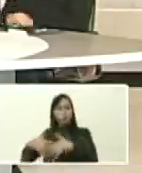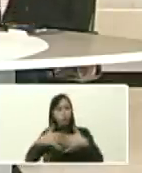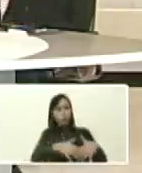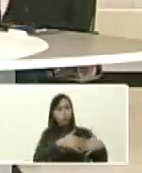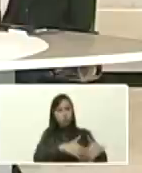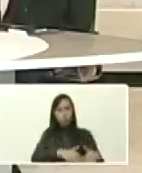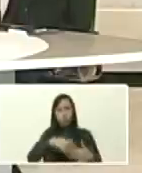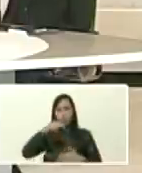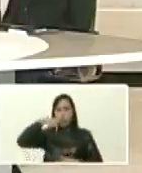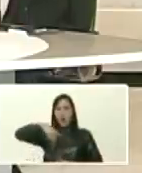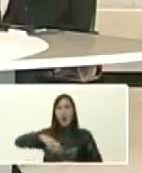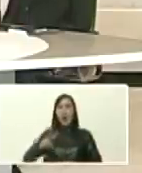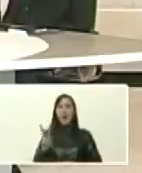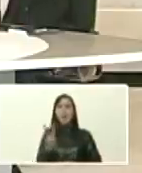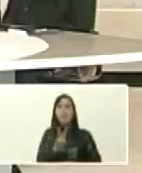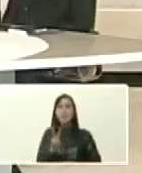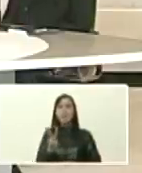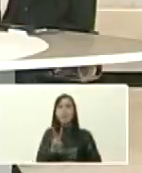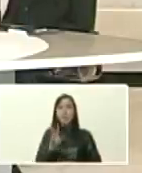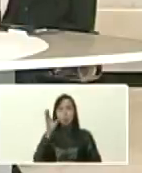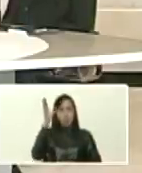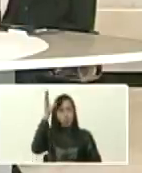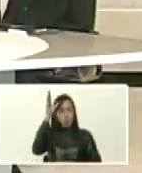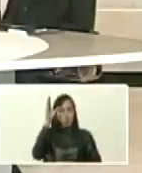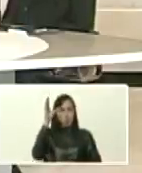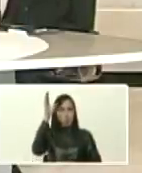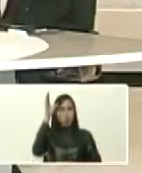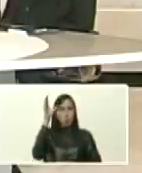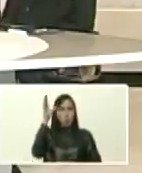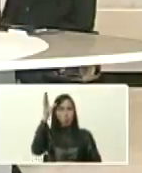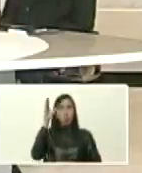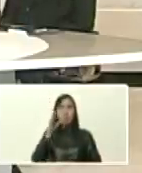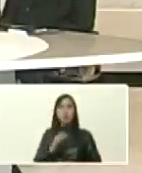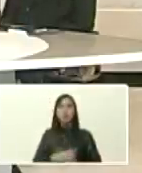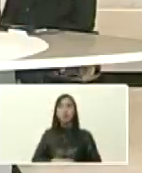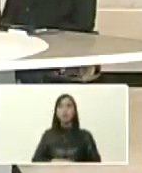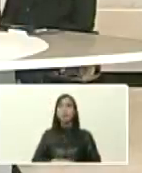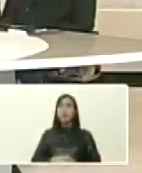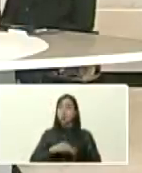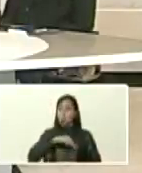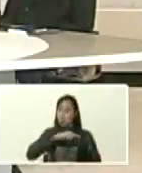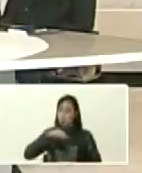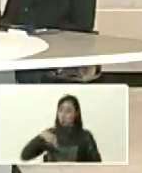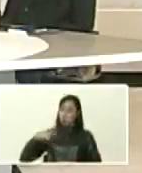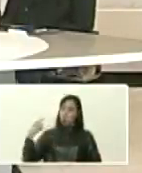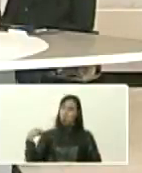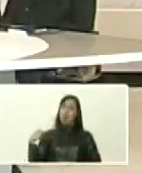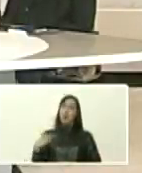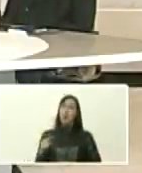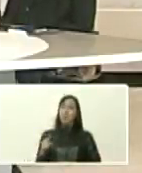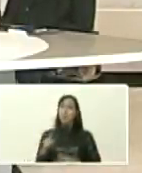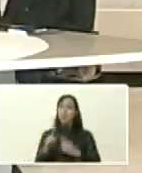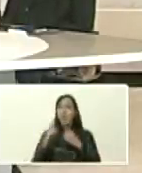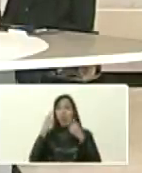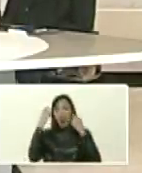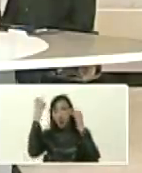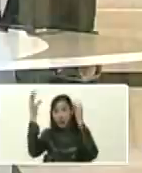país. La conciencia. Podemos tener diferencias